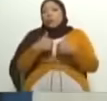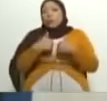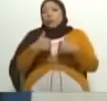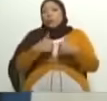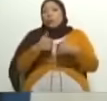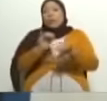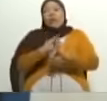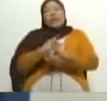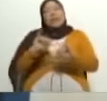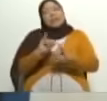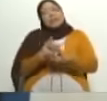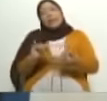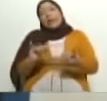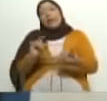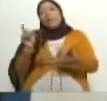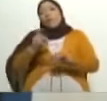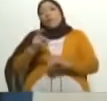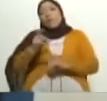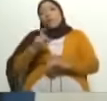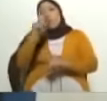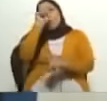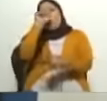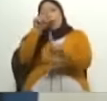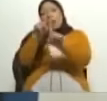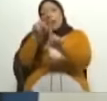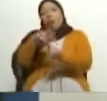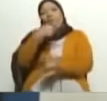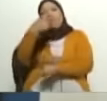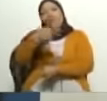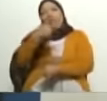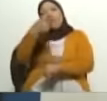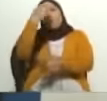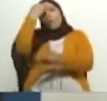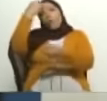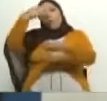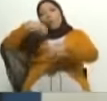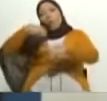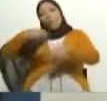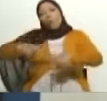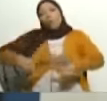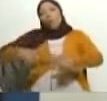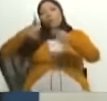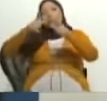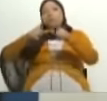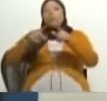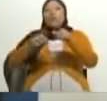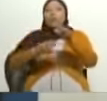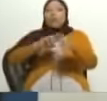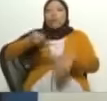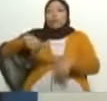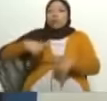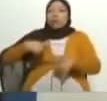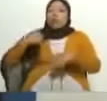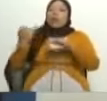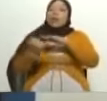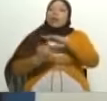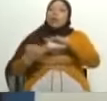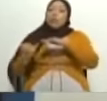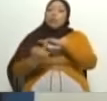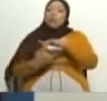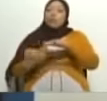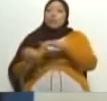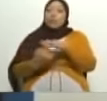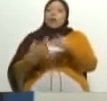acuerdos no solamente alcancen objetivos políticos sino que nos permitan recuperar nuestras instituciones